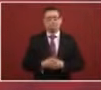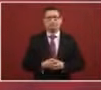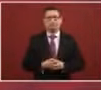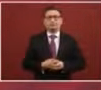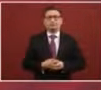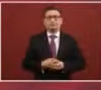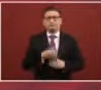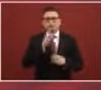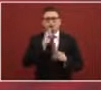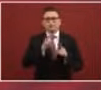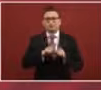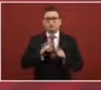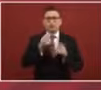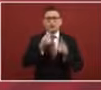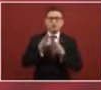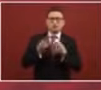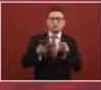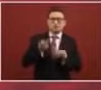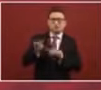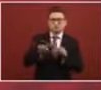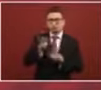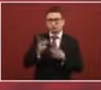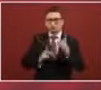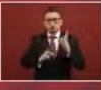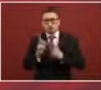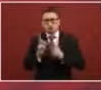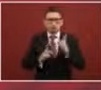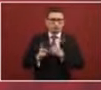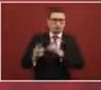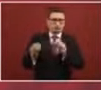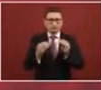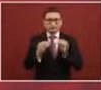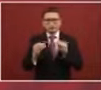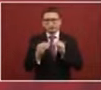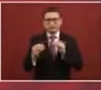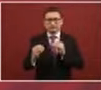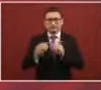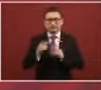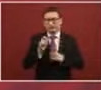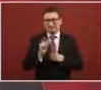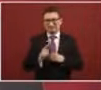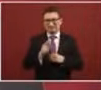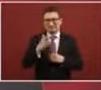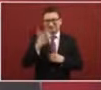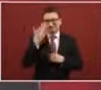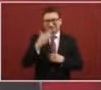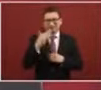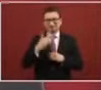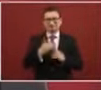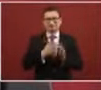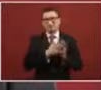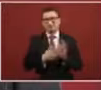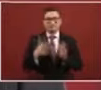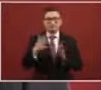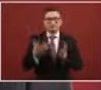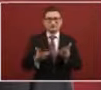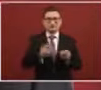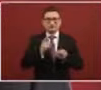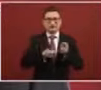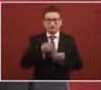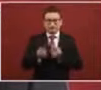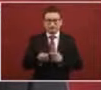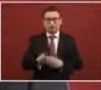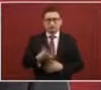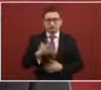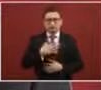todo lo que se ha venido cuestionando, la polémica que se ha desatado. Yo